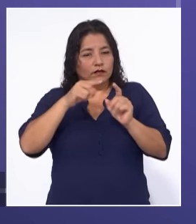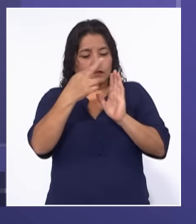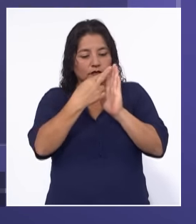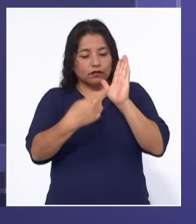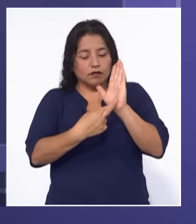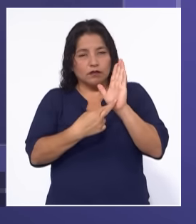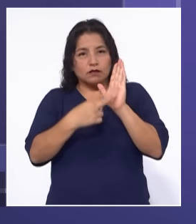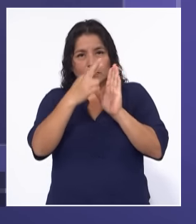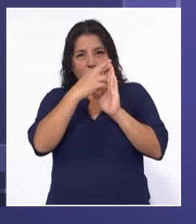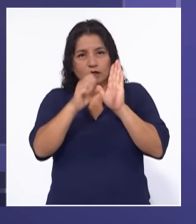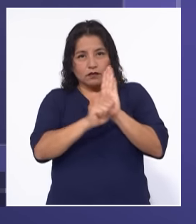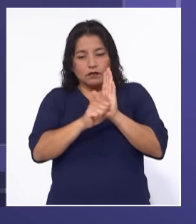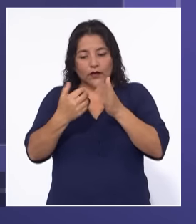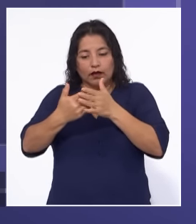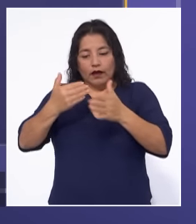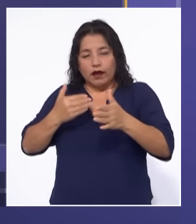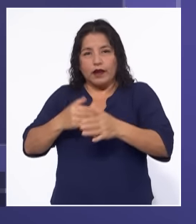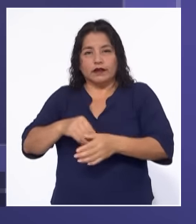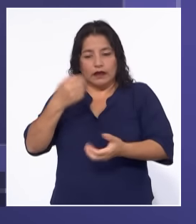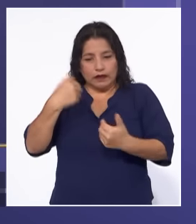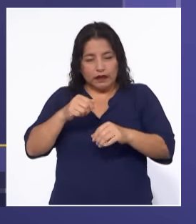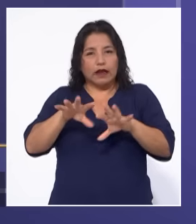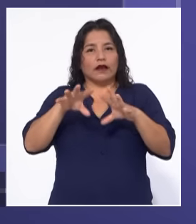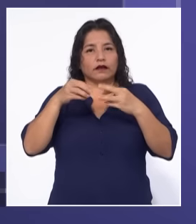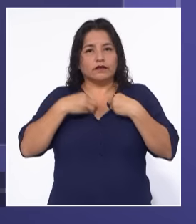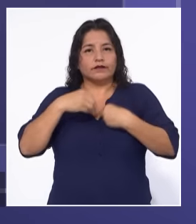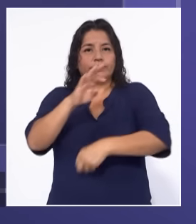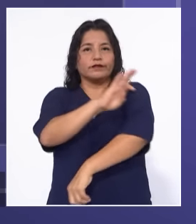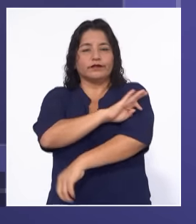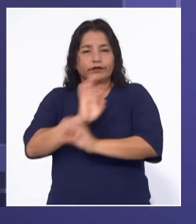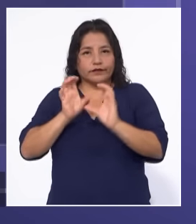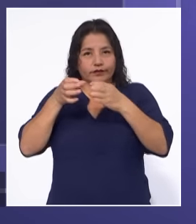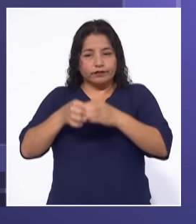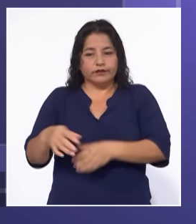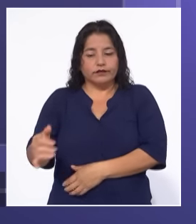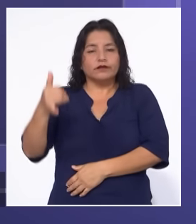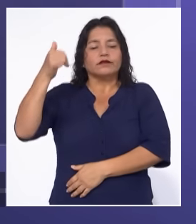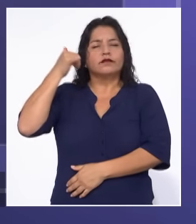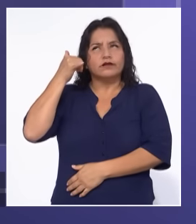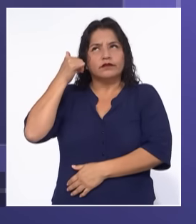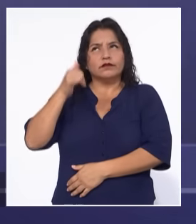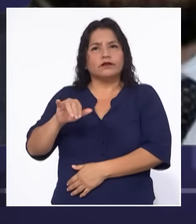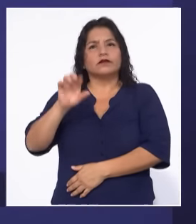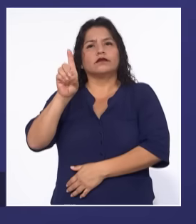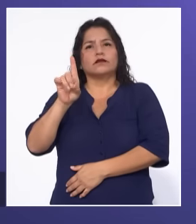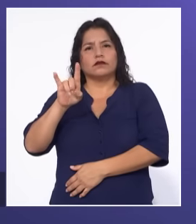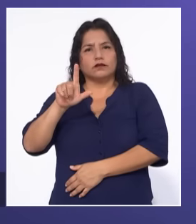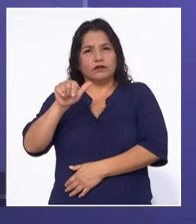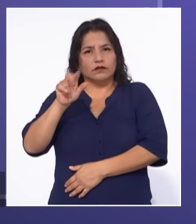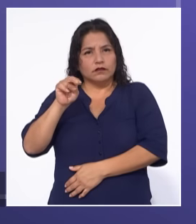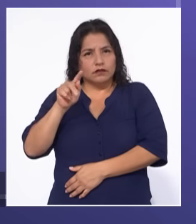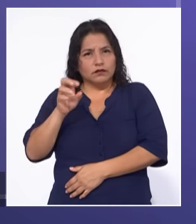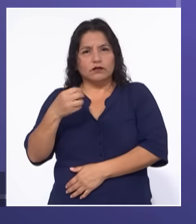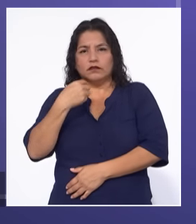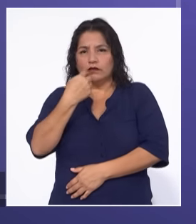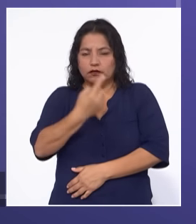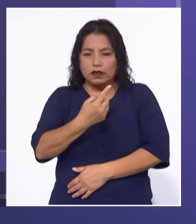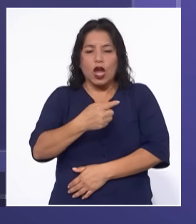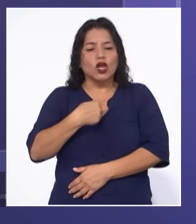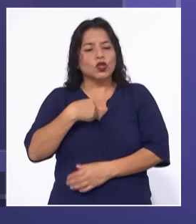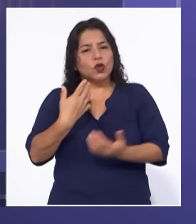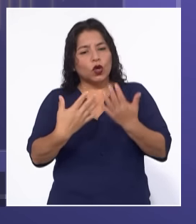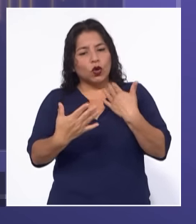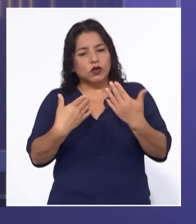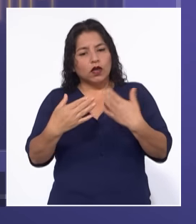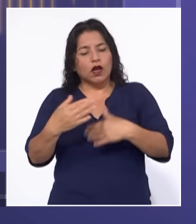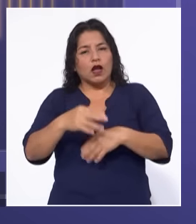de que Silva Loli sea nombrado en el grupo de fiscales de Marita Barreto, recibió la llamada de Duranto Isla, quien le señaló: "Voy a hablar con el doctor